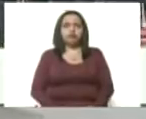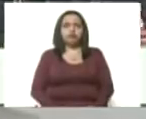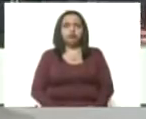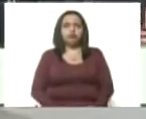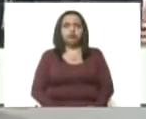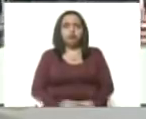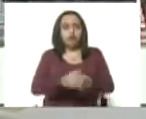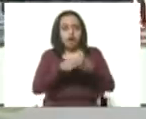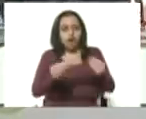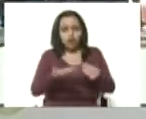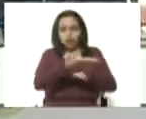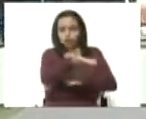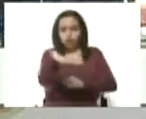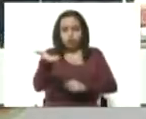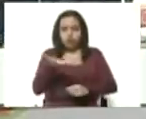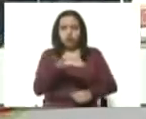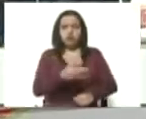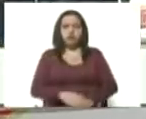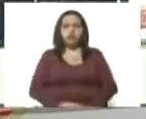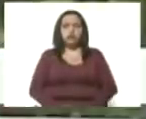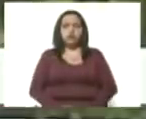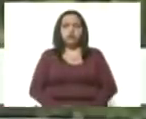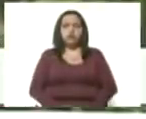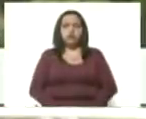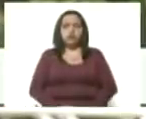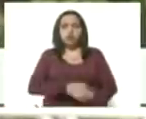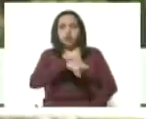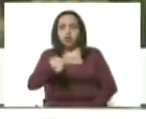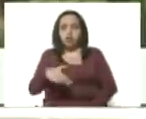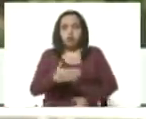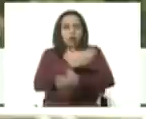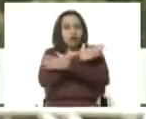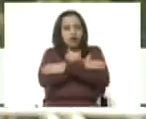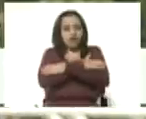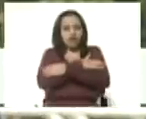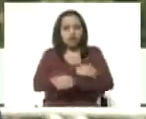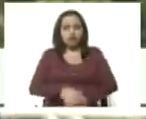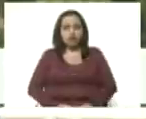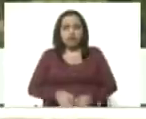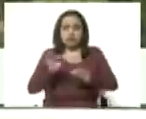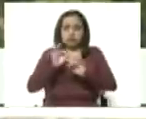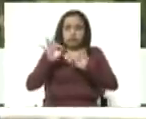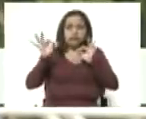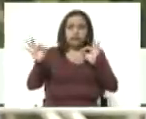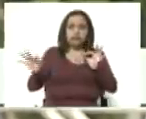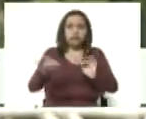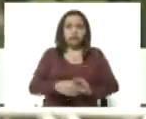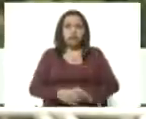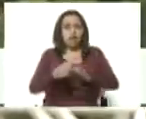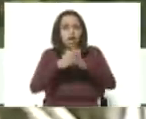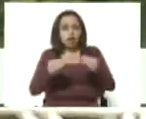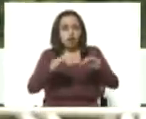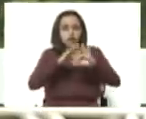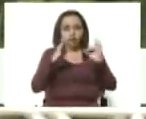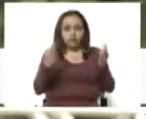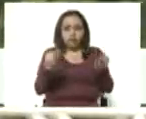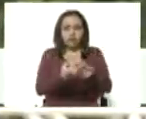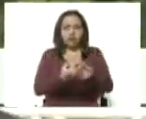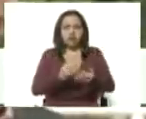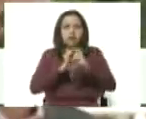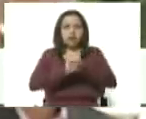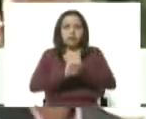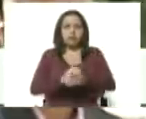a todos ustedes y nuestro abrazo desde la distancia a todos sus familiares y